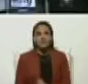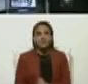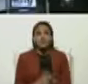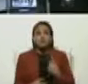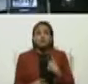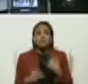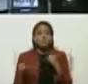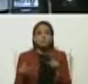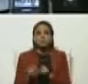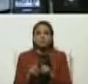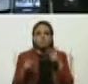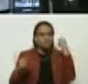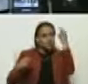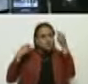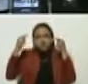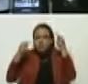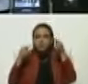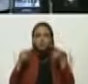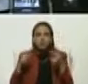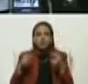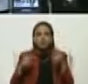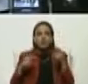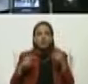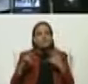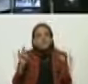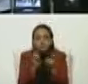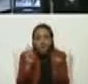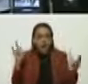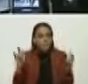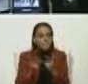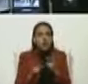enloquecido de amor por nuestra patria.